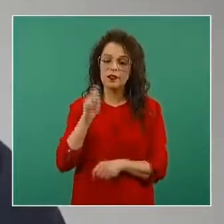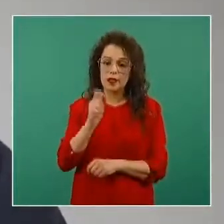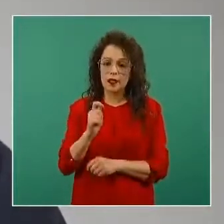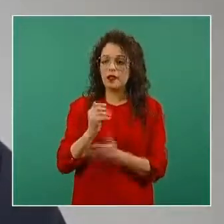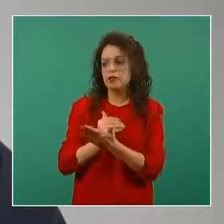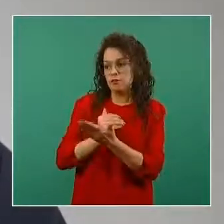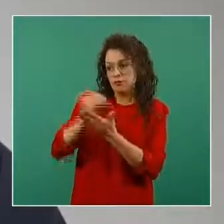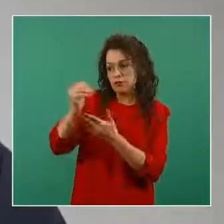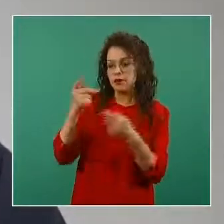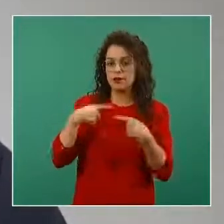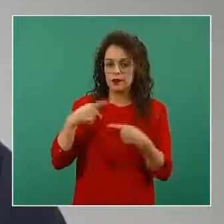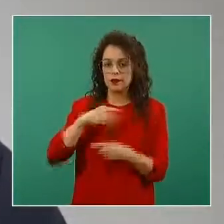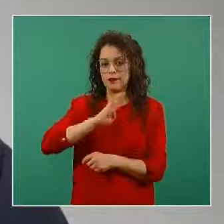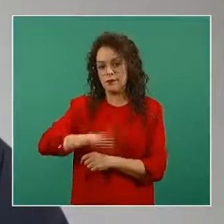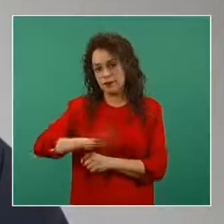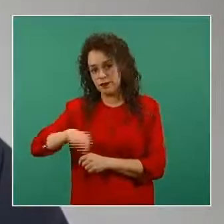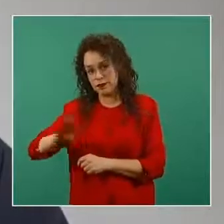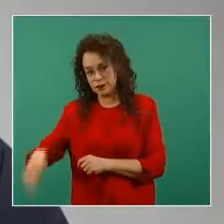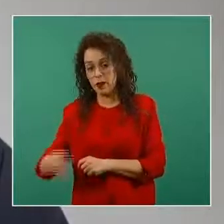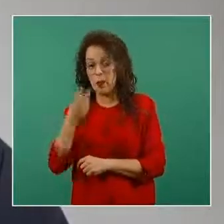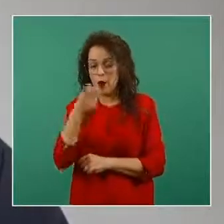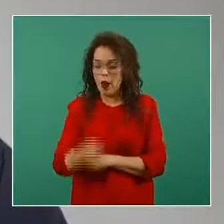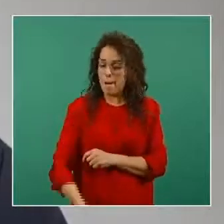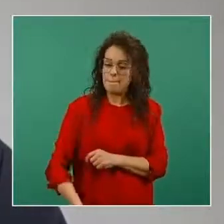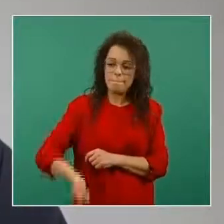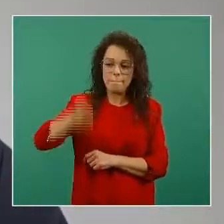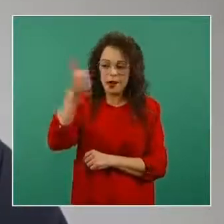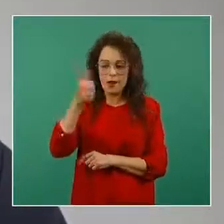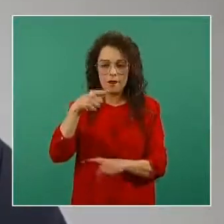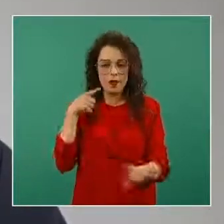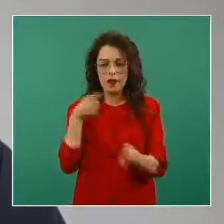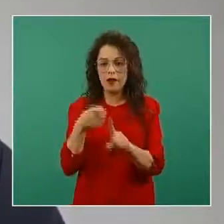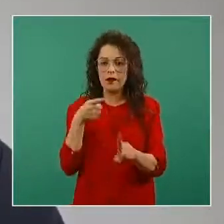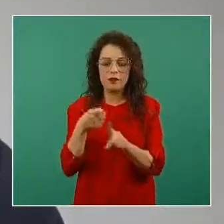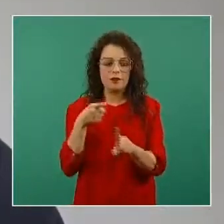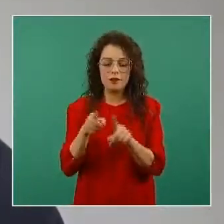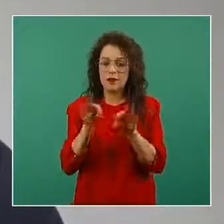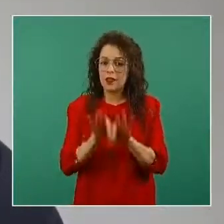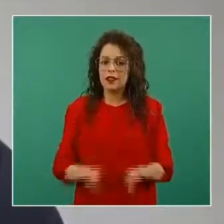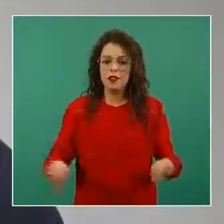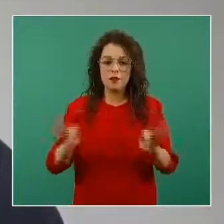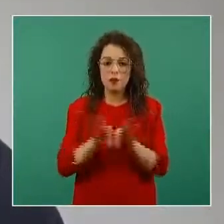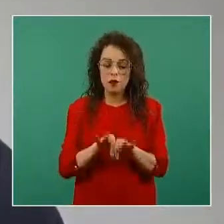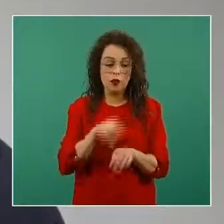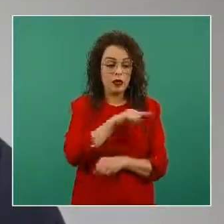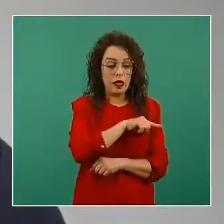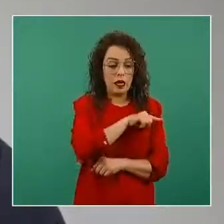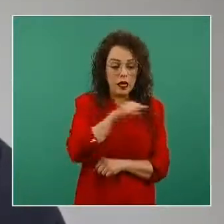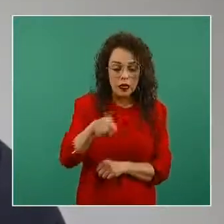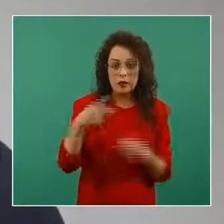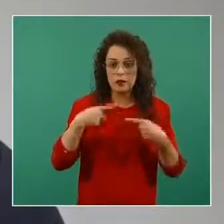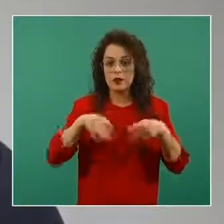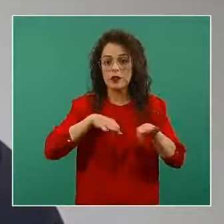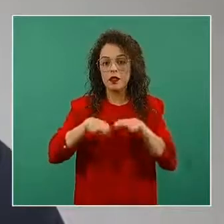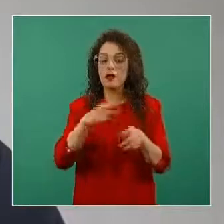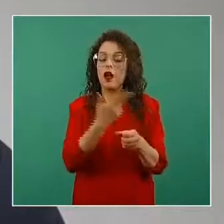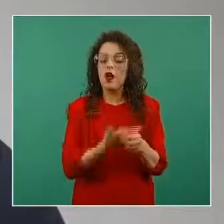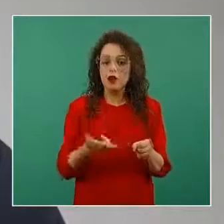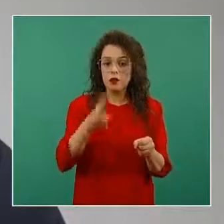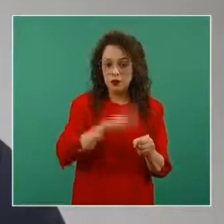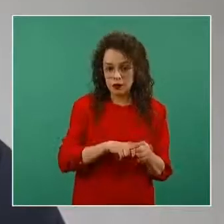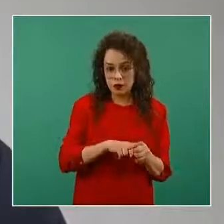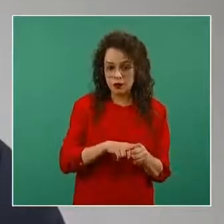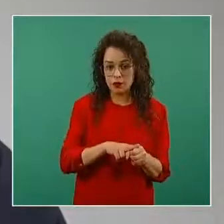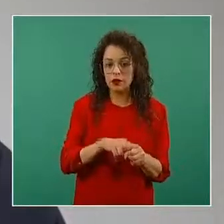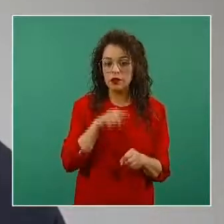Por eso ha sido el primer grupo. Es un tema de aseguramiento de la atención médica, de que las personas que